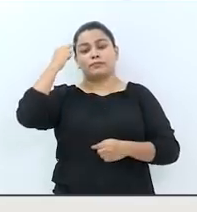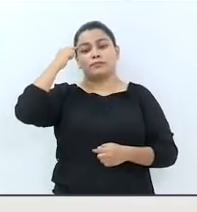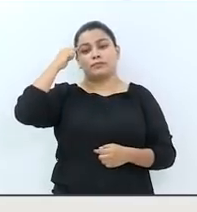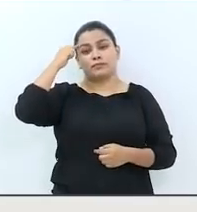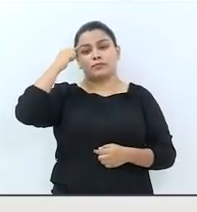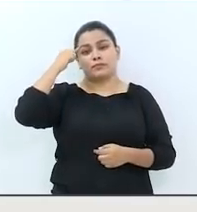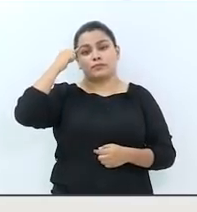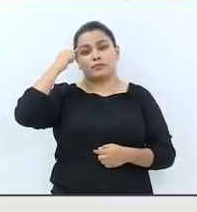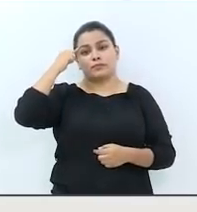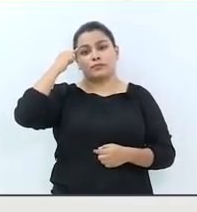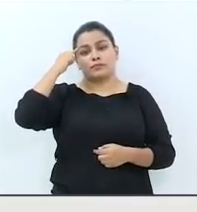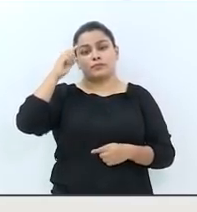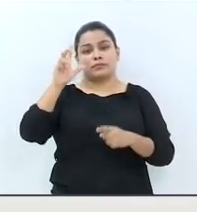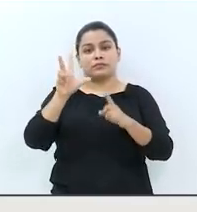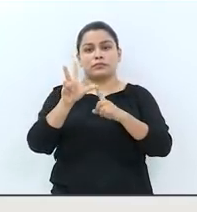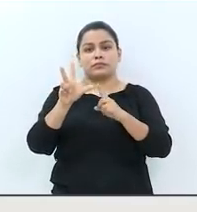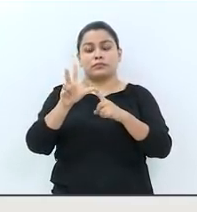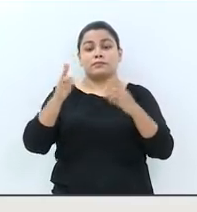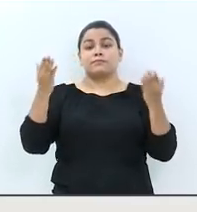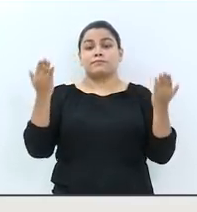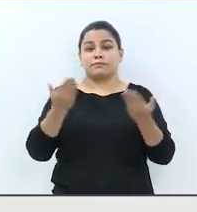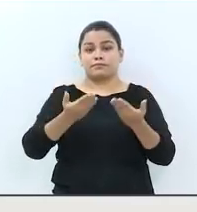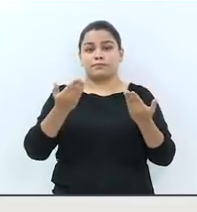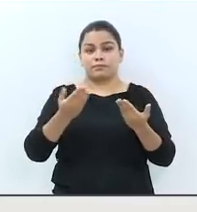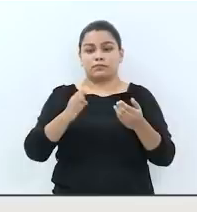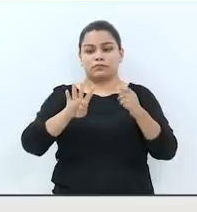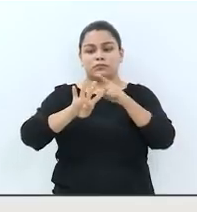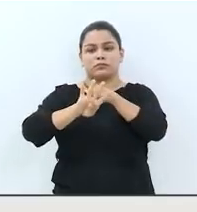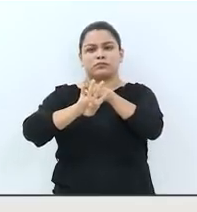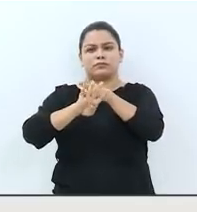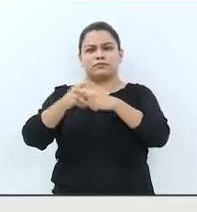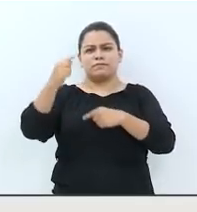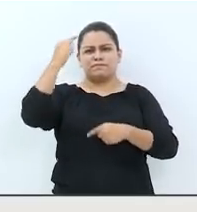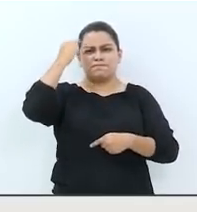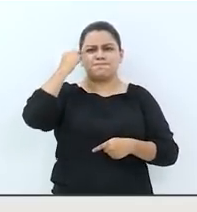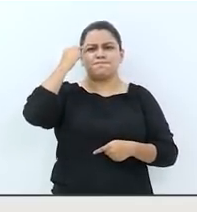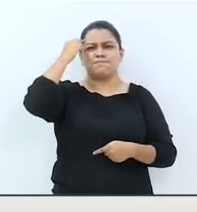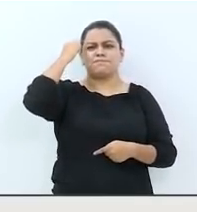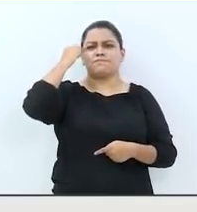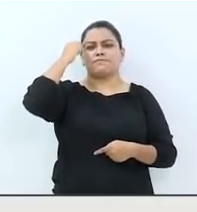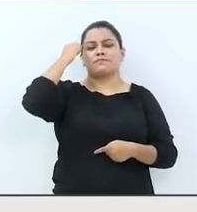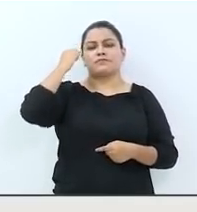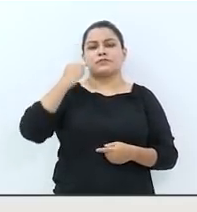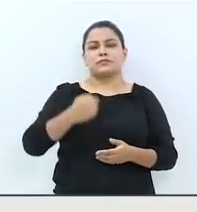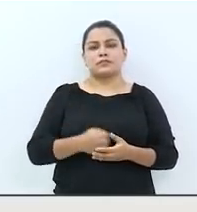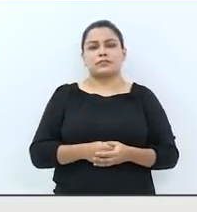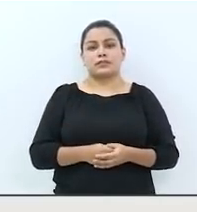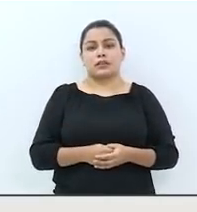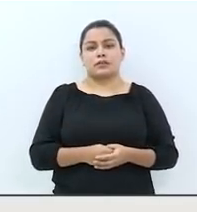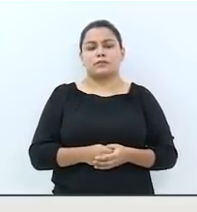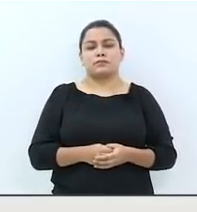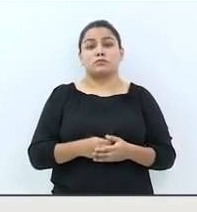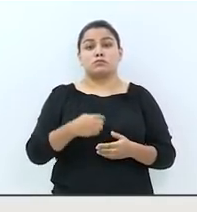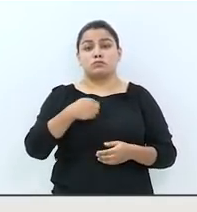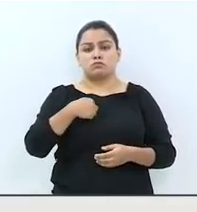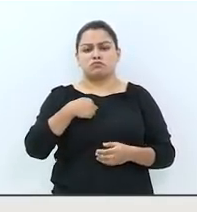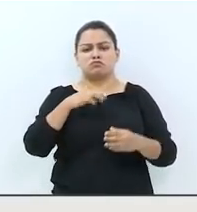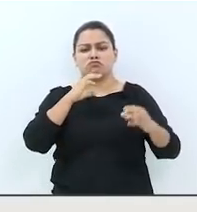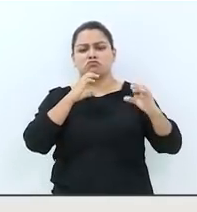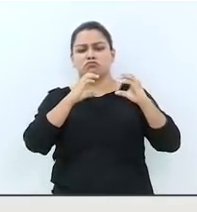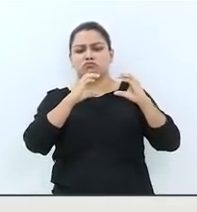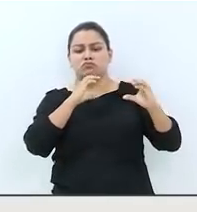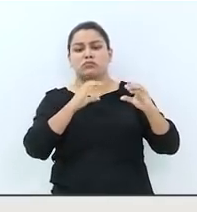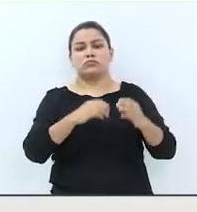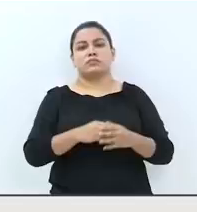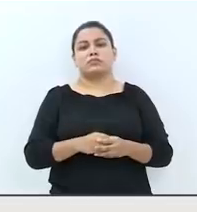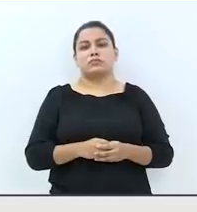el tercero es actuar y el cuarto es reflexionar. Entonces, si me permiten platicarles un